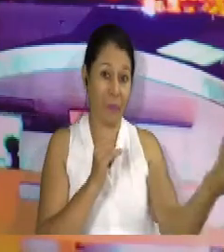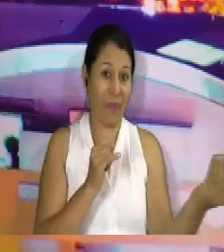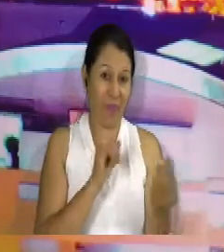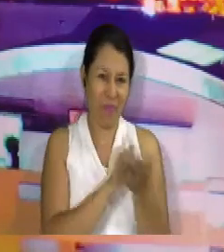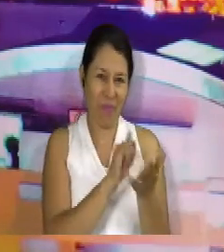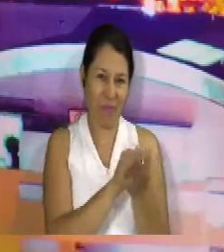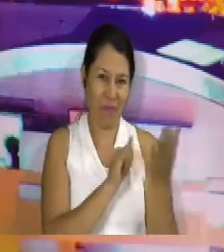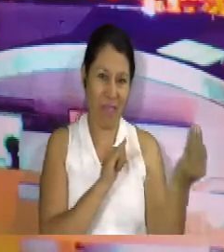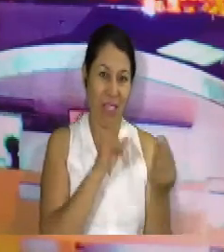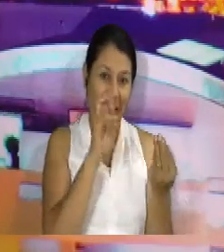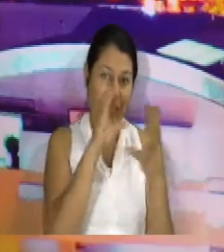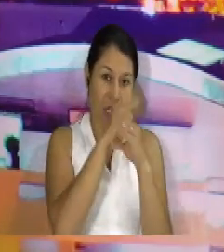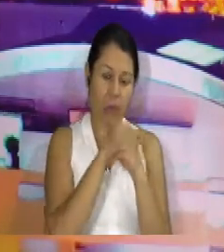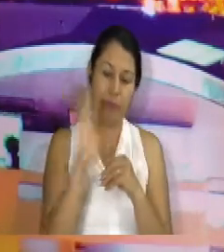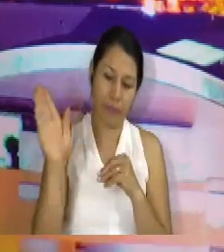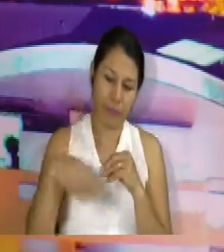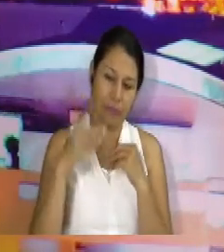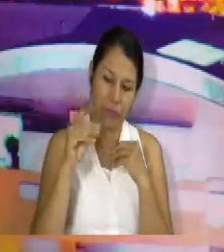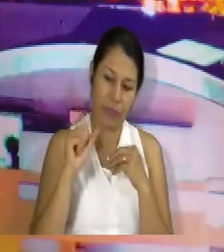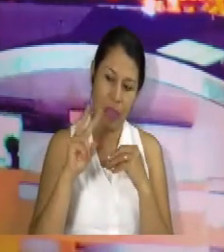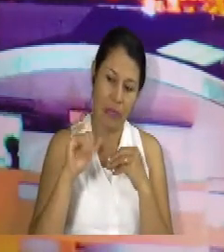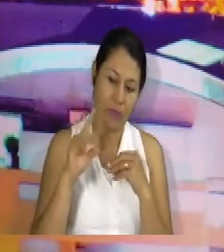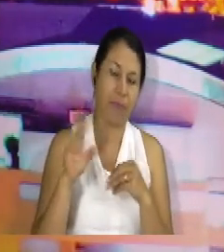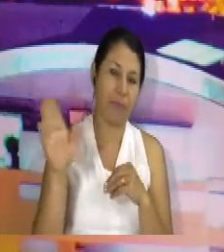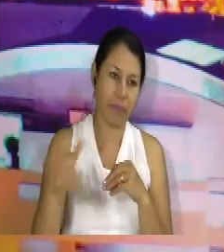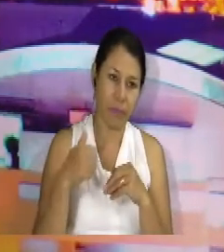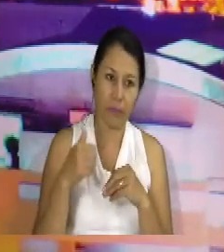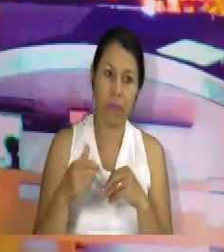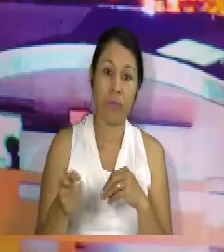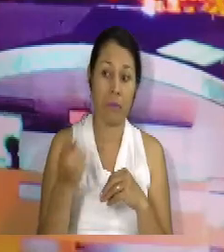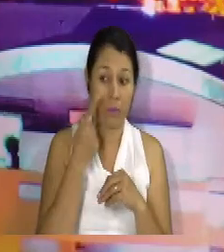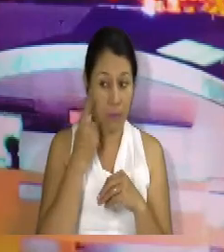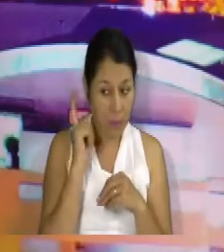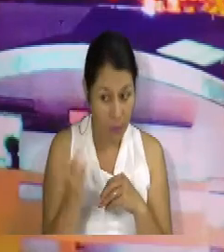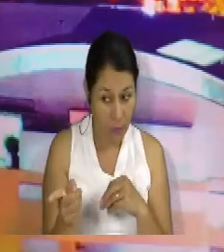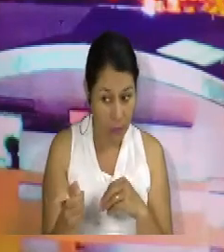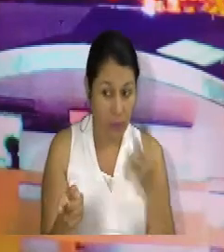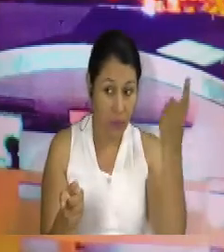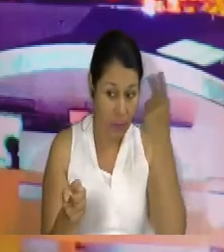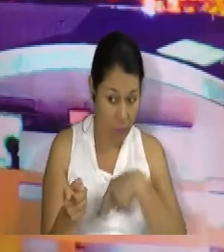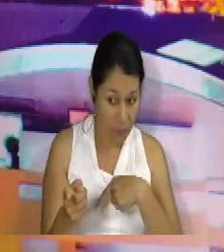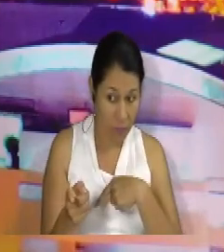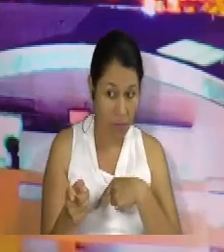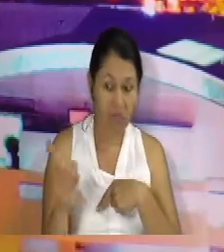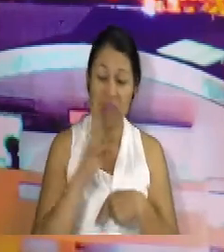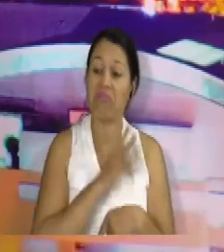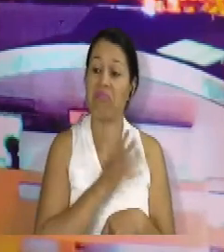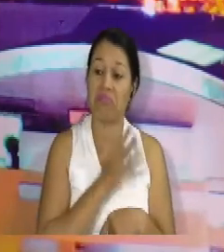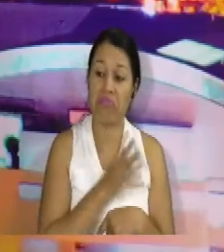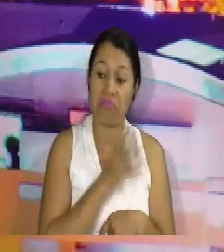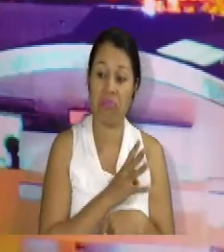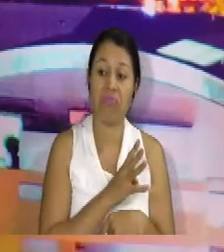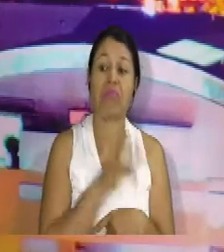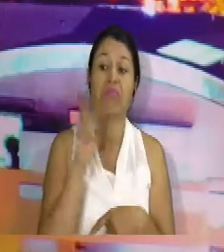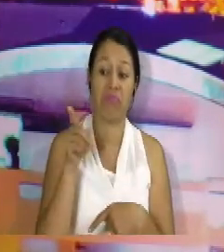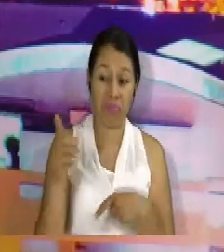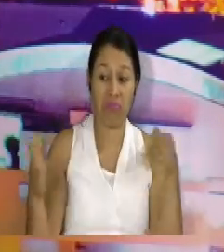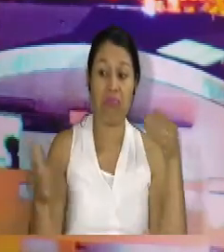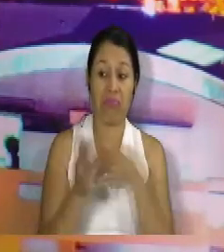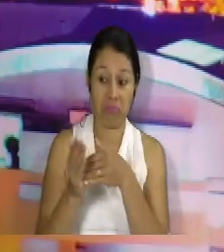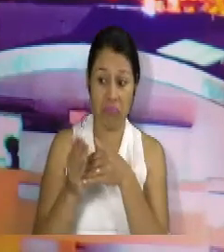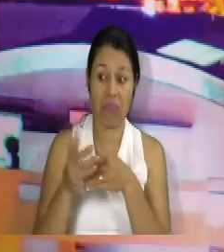de la reunión, mire, eso es serio, usted no le ha puesto atención a eso, y a usted le van a hacer el atentado criminal, y es esta